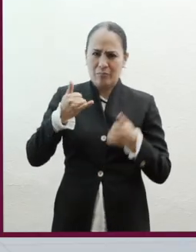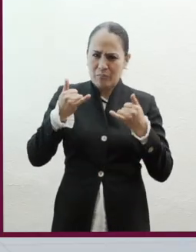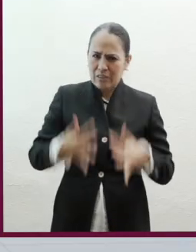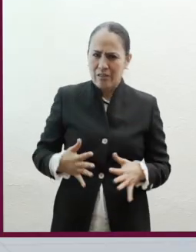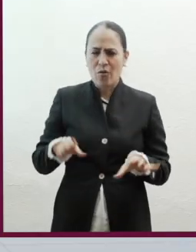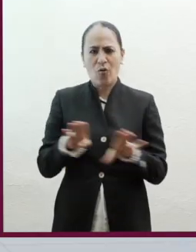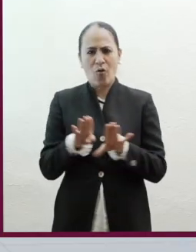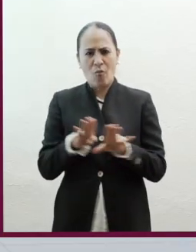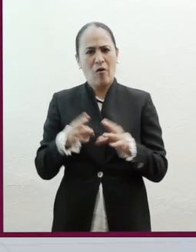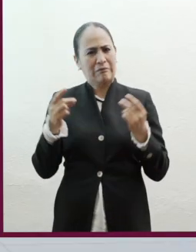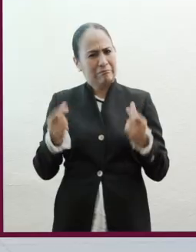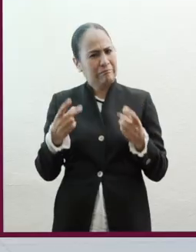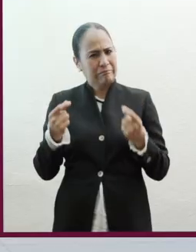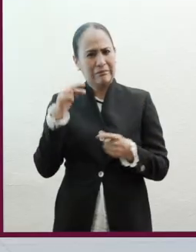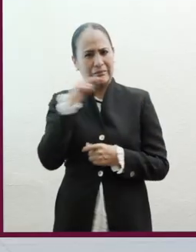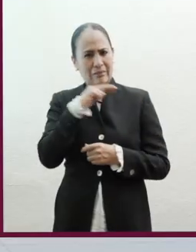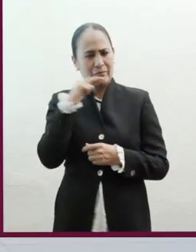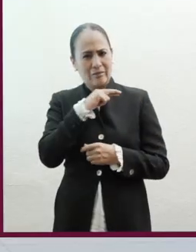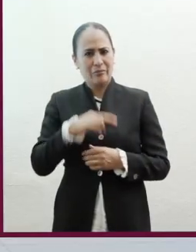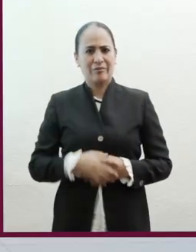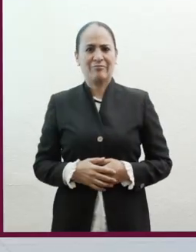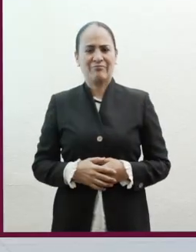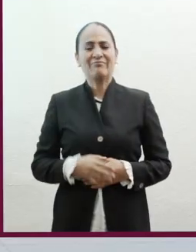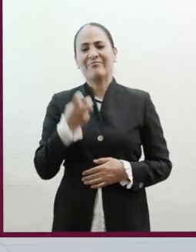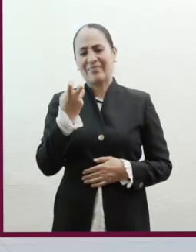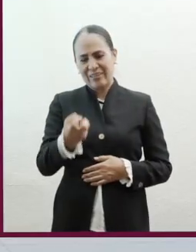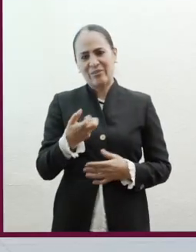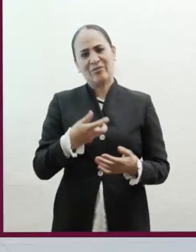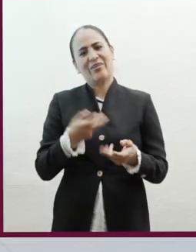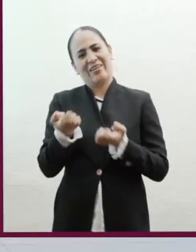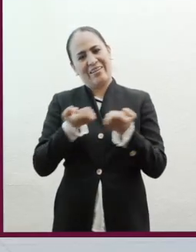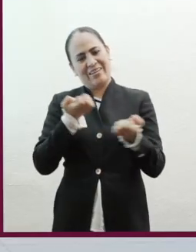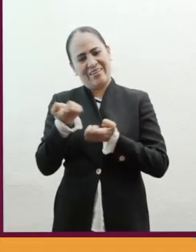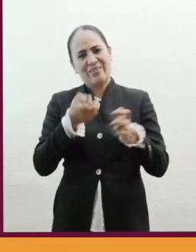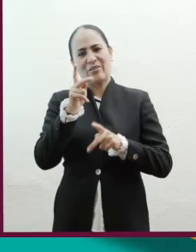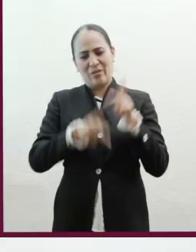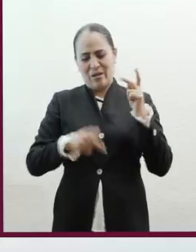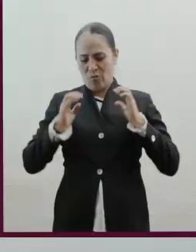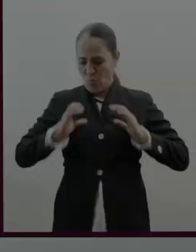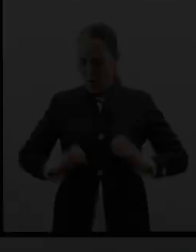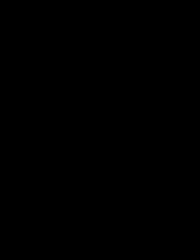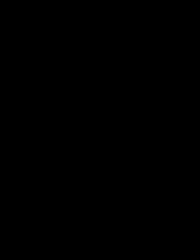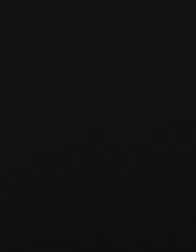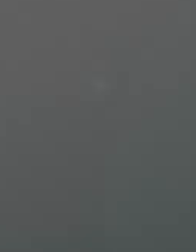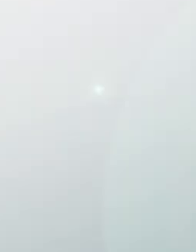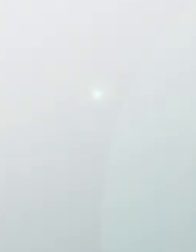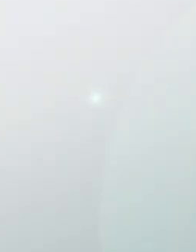ejercicio. Muy bien, pues esto fue la pausa activa de movilizando el cuerpo. Gracias.